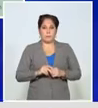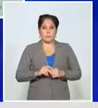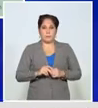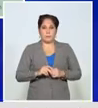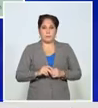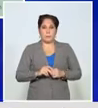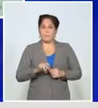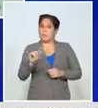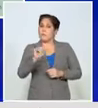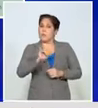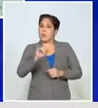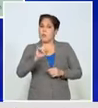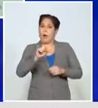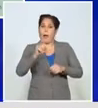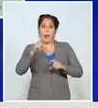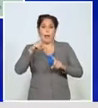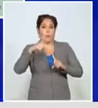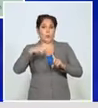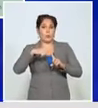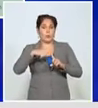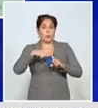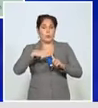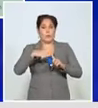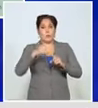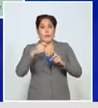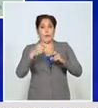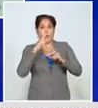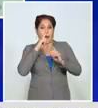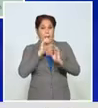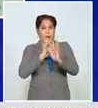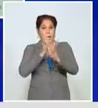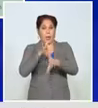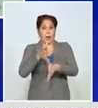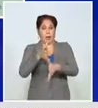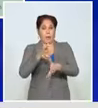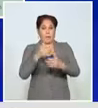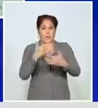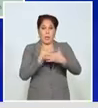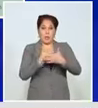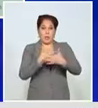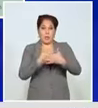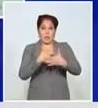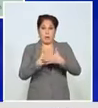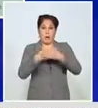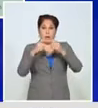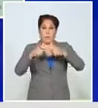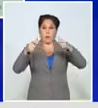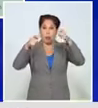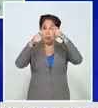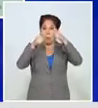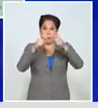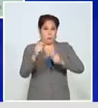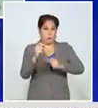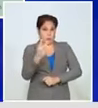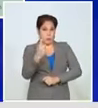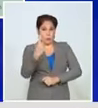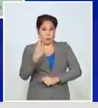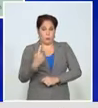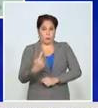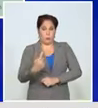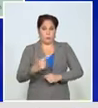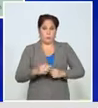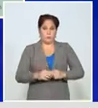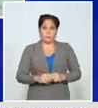igual que Cautos Cristo y Niquero, y Yara y Bartolomé Mazó con 1 cada uno.